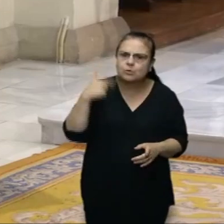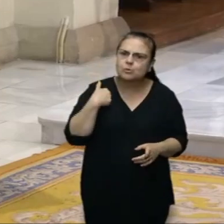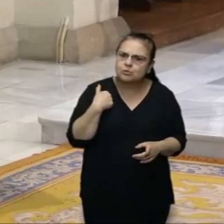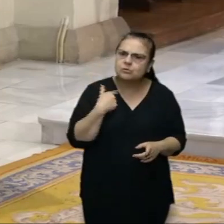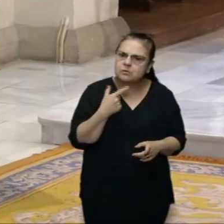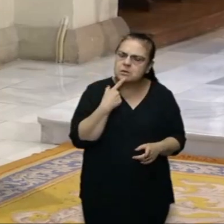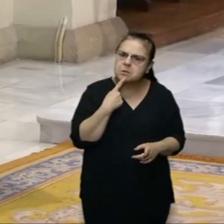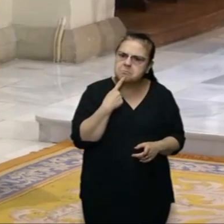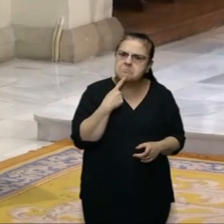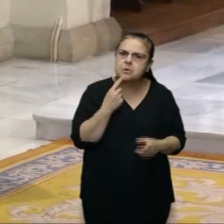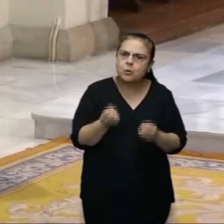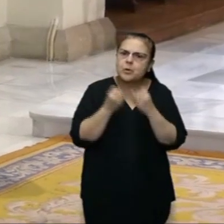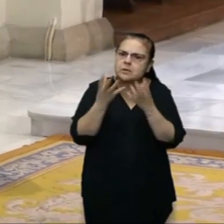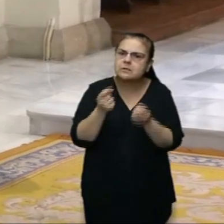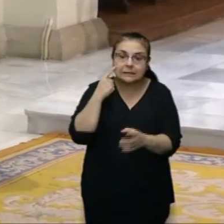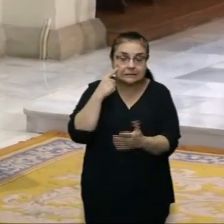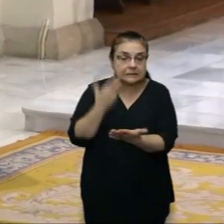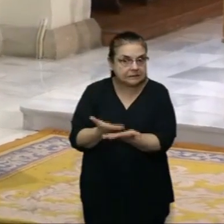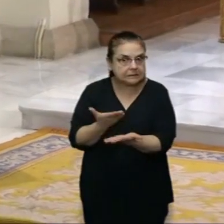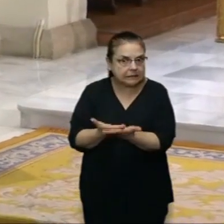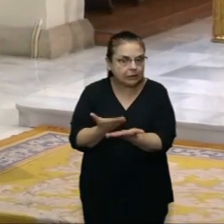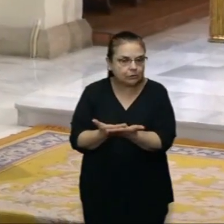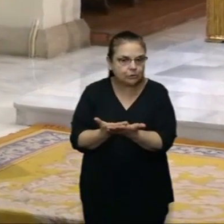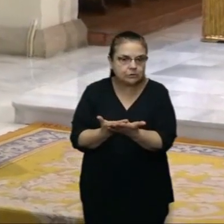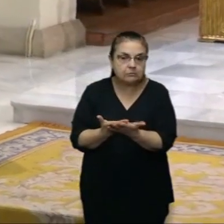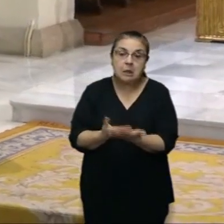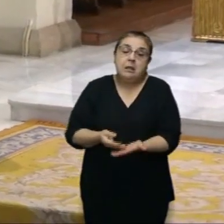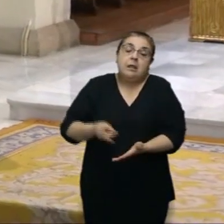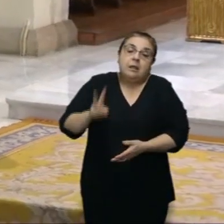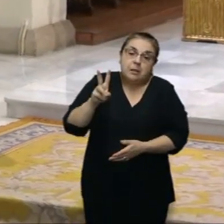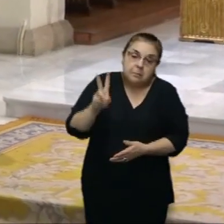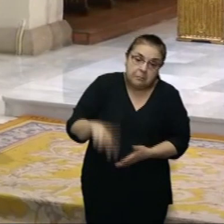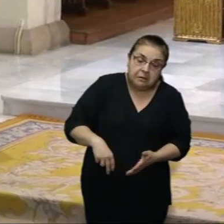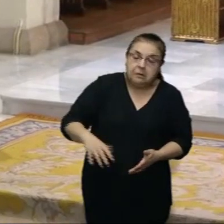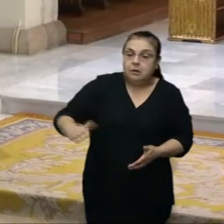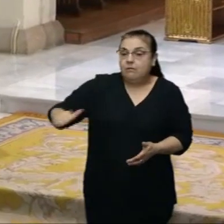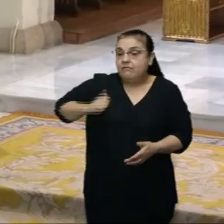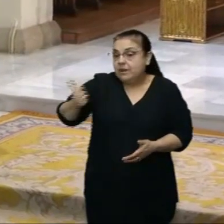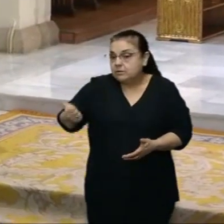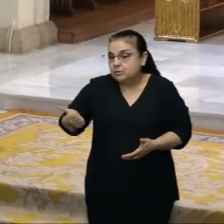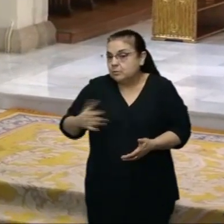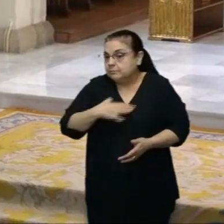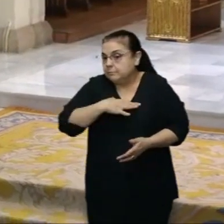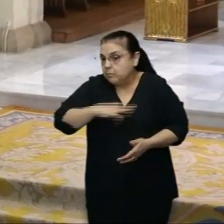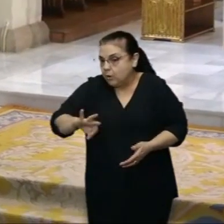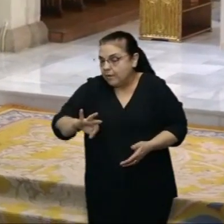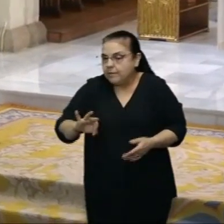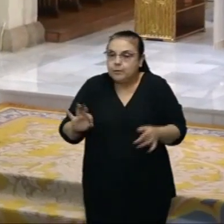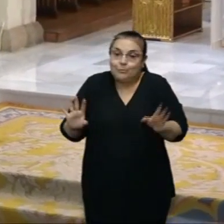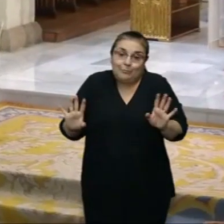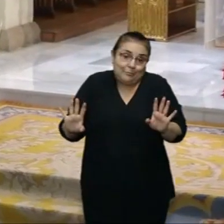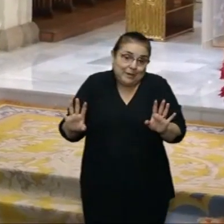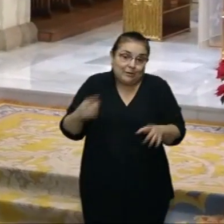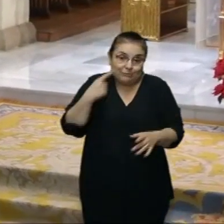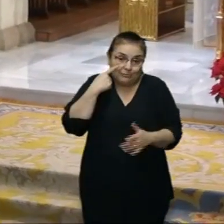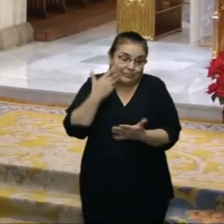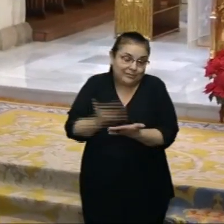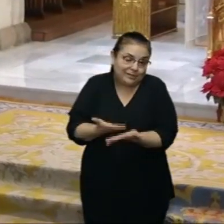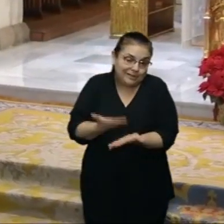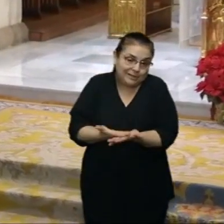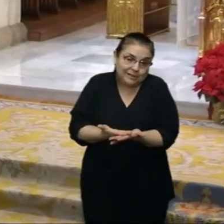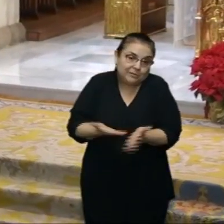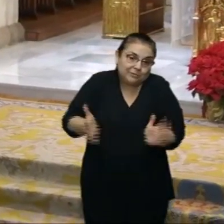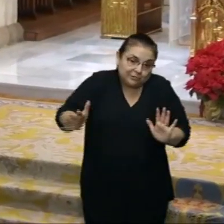les cuentan esos testigos, verdaderos o falsos, pero esos testigos, como ocurrió en la época de